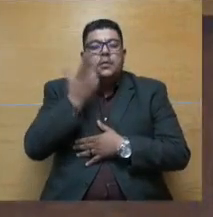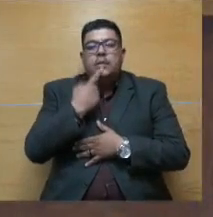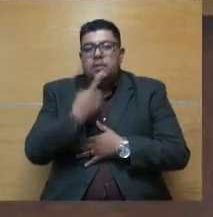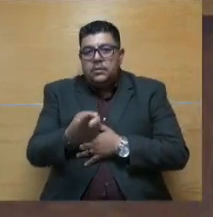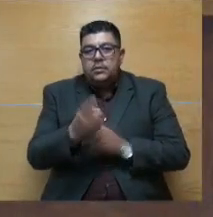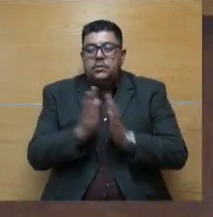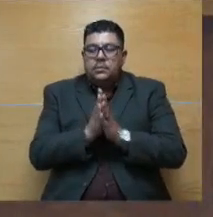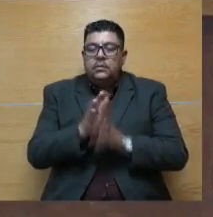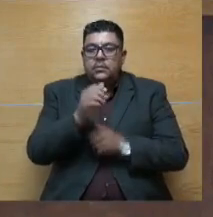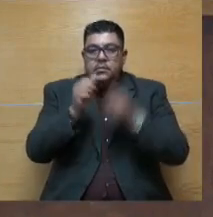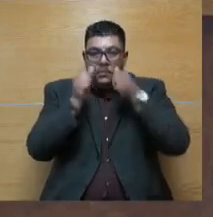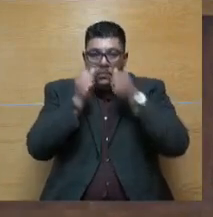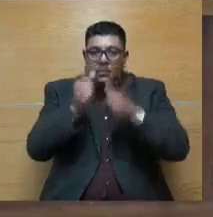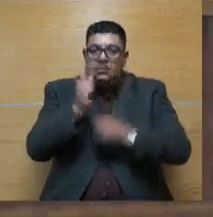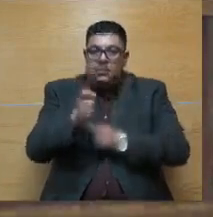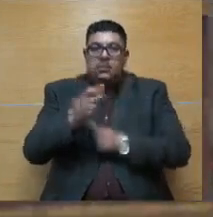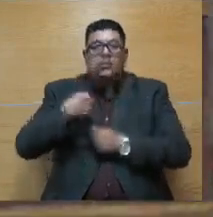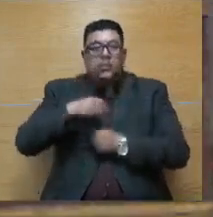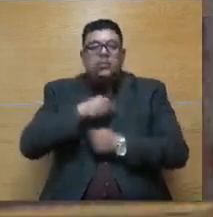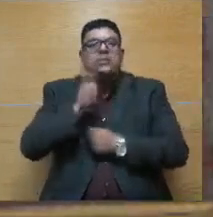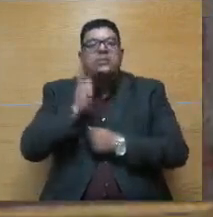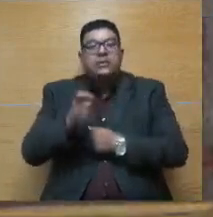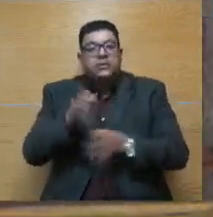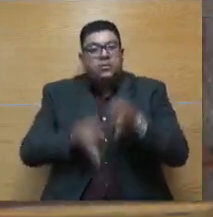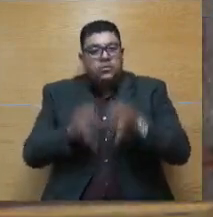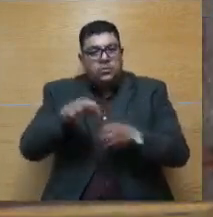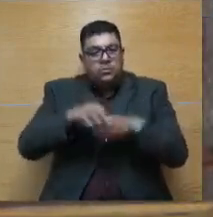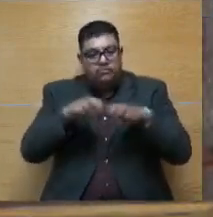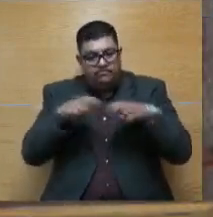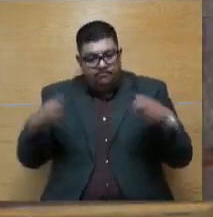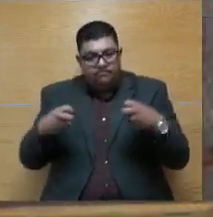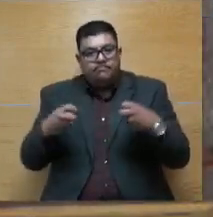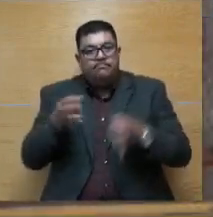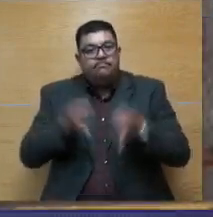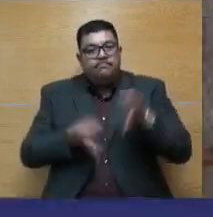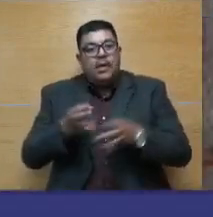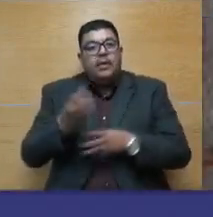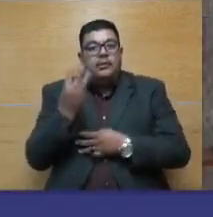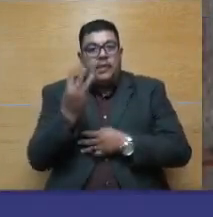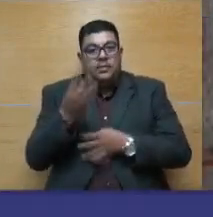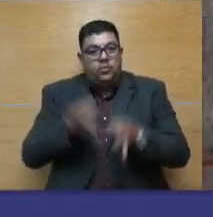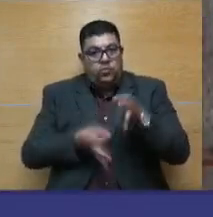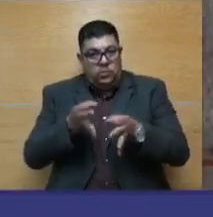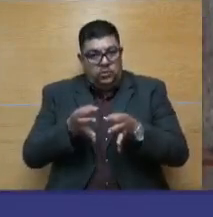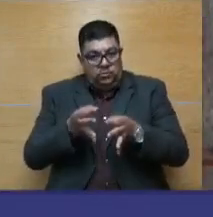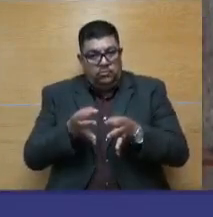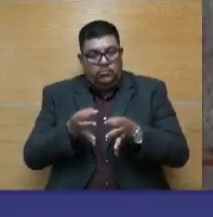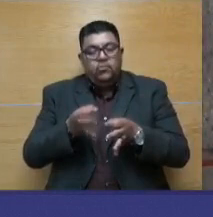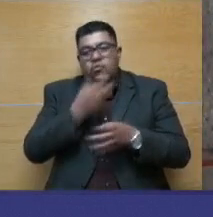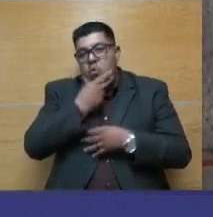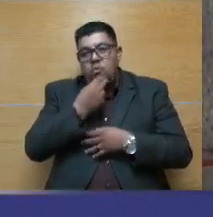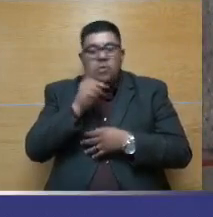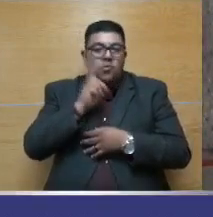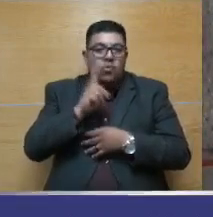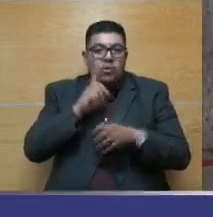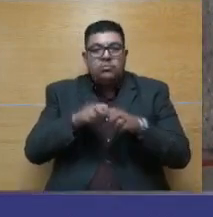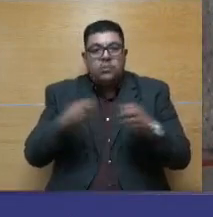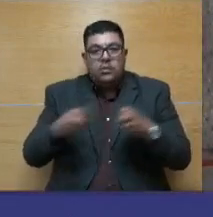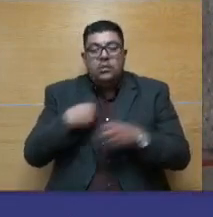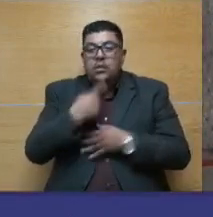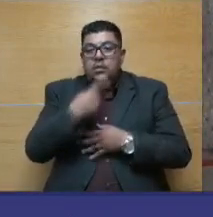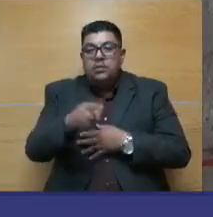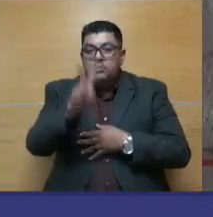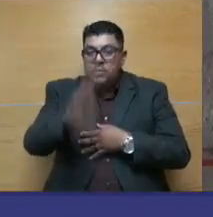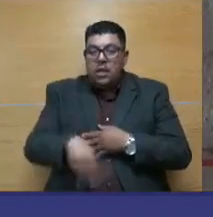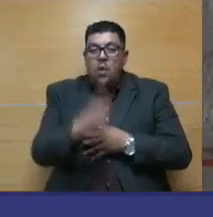desapercibido como pleno de esta sala Lo los tres integrantes hemos acordado hacer un minuto de silencio una